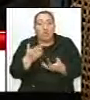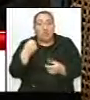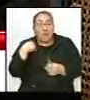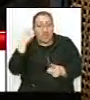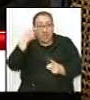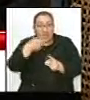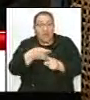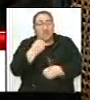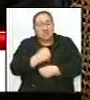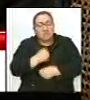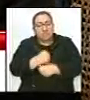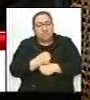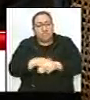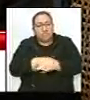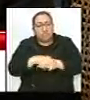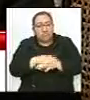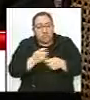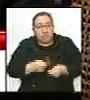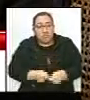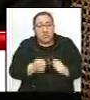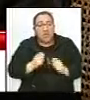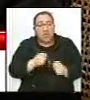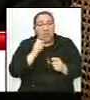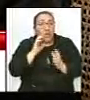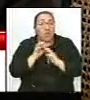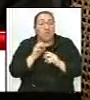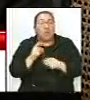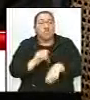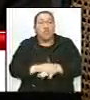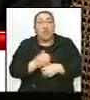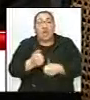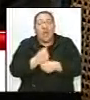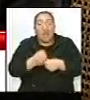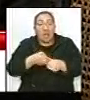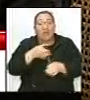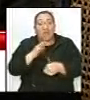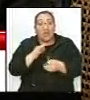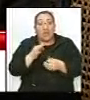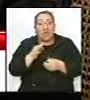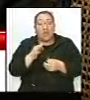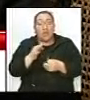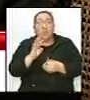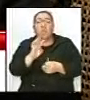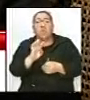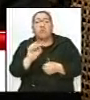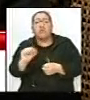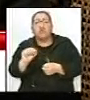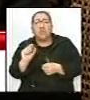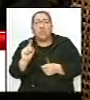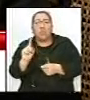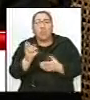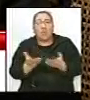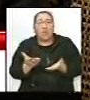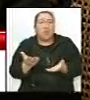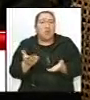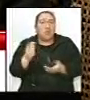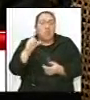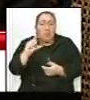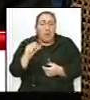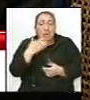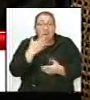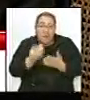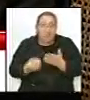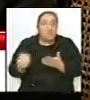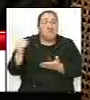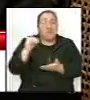allá costando 4 soles, que nos ayuden a darle el valor agregado. Más luego viene el ministro de Comercio